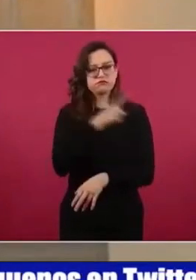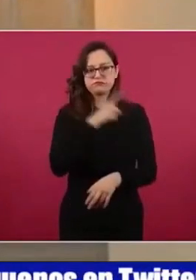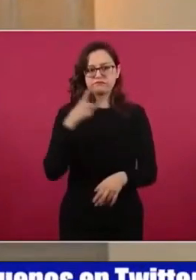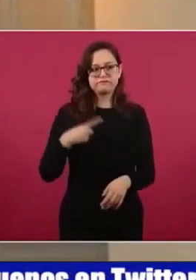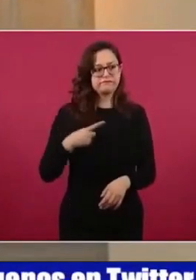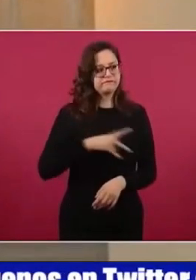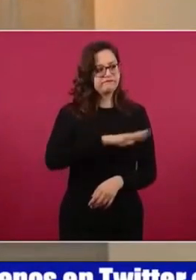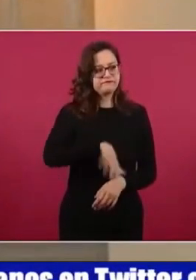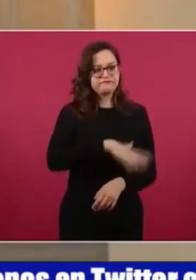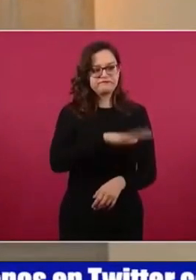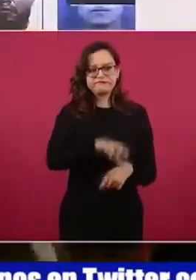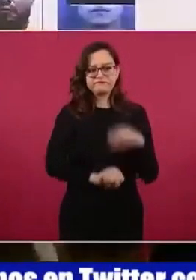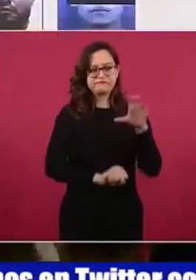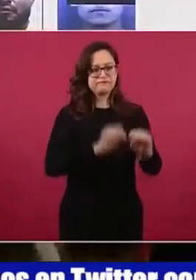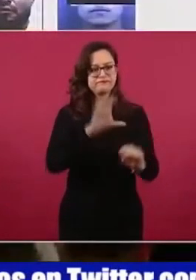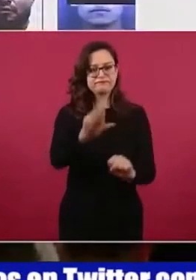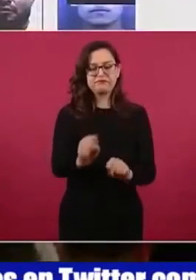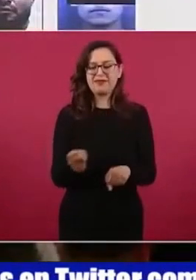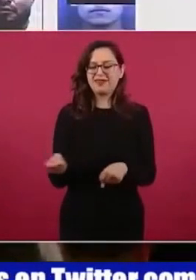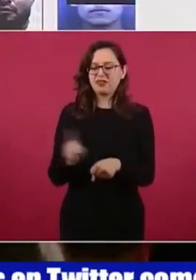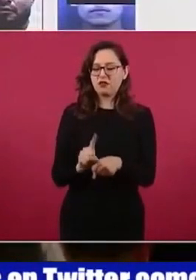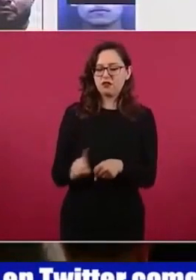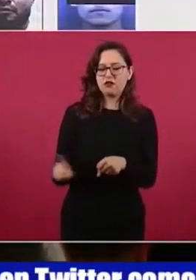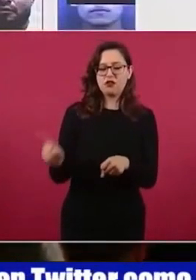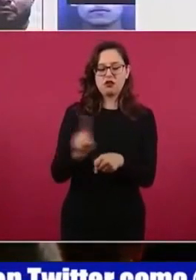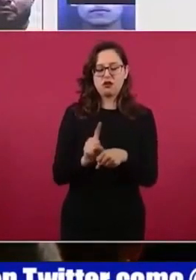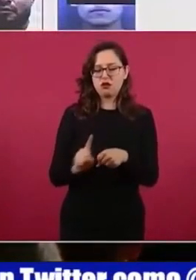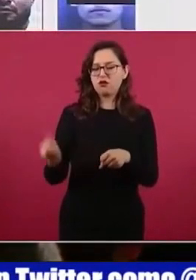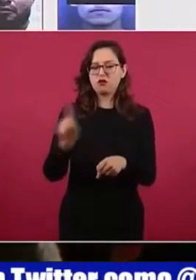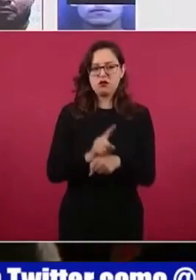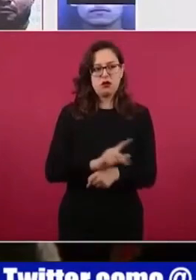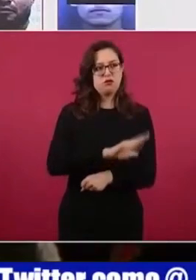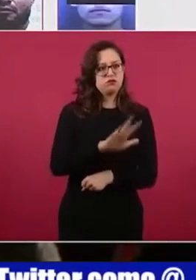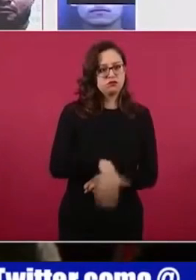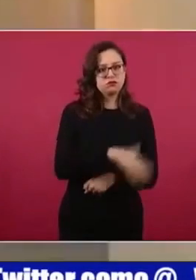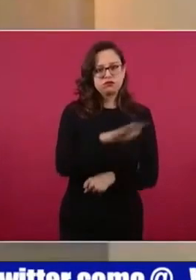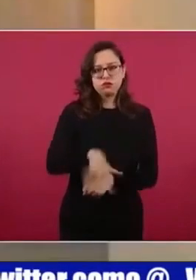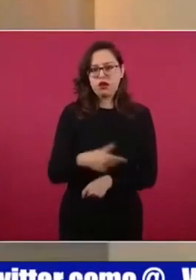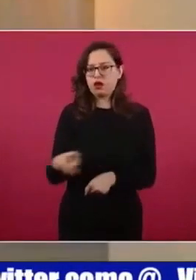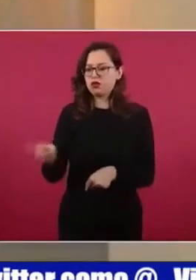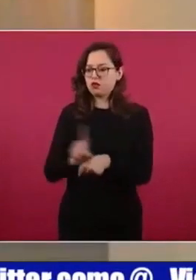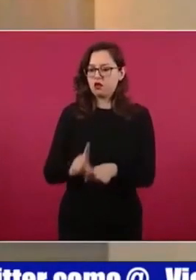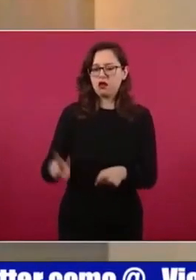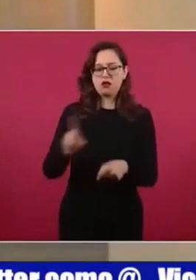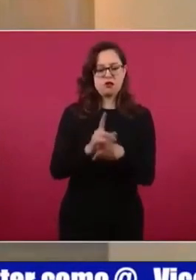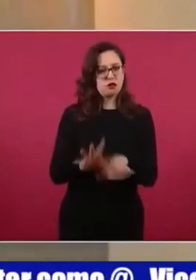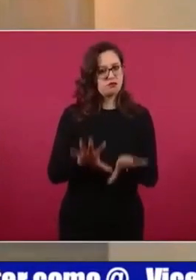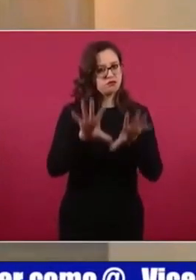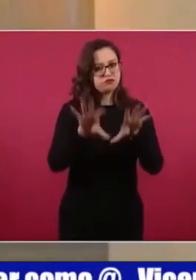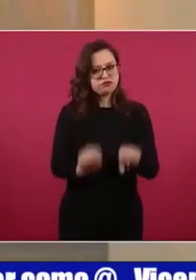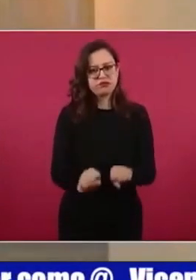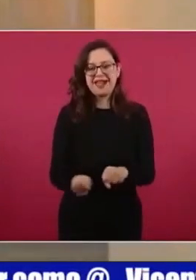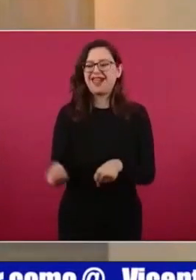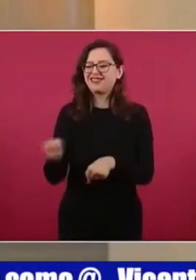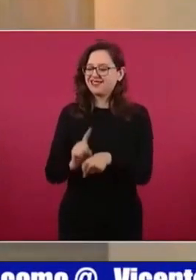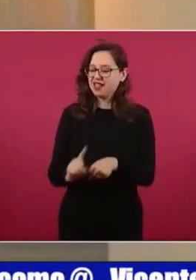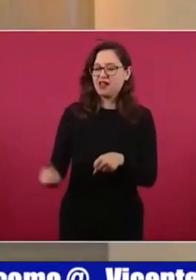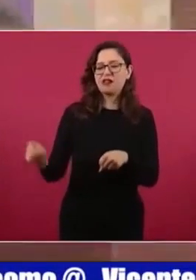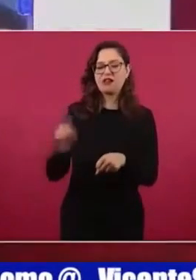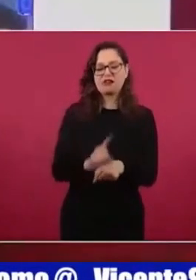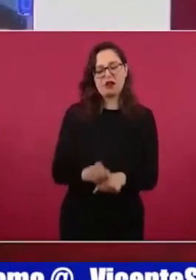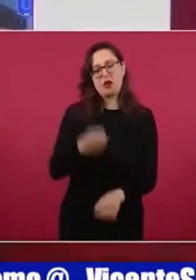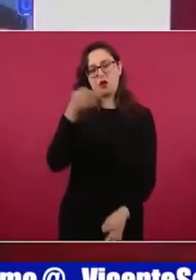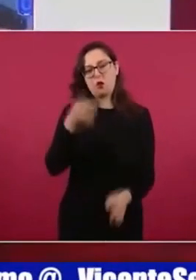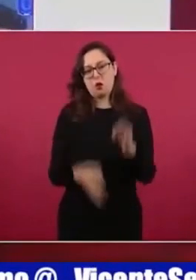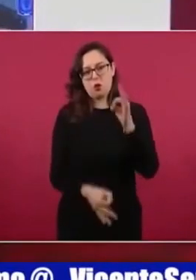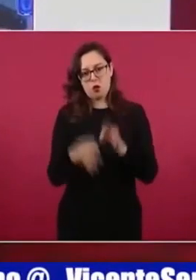porque venda huevo, leche, Coca-Cola, cualquier producto, y estamos sobre este tema y yo creo que lo vamos a